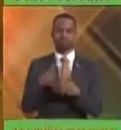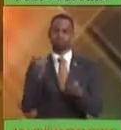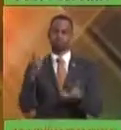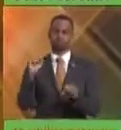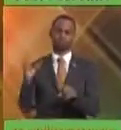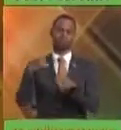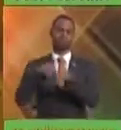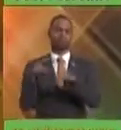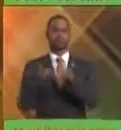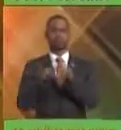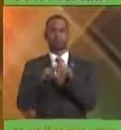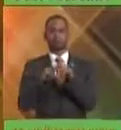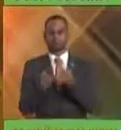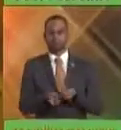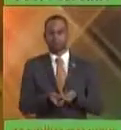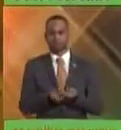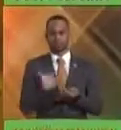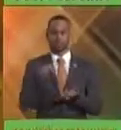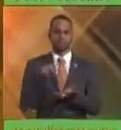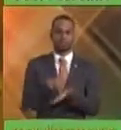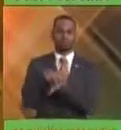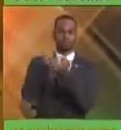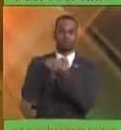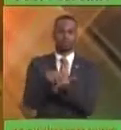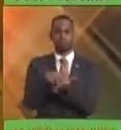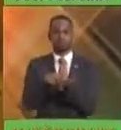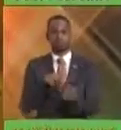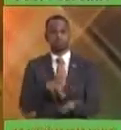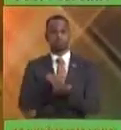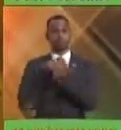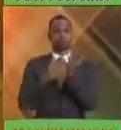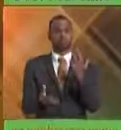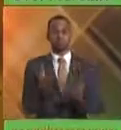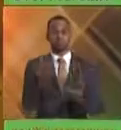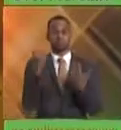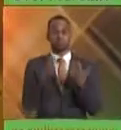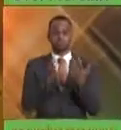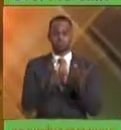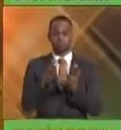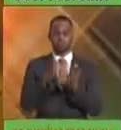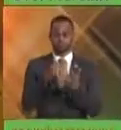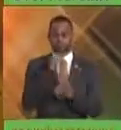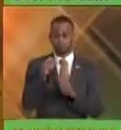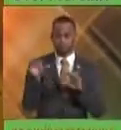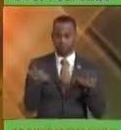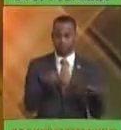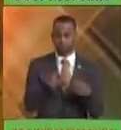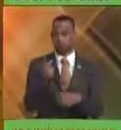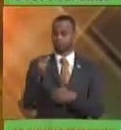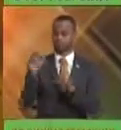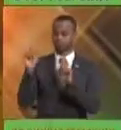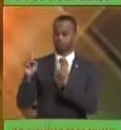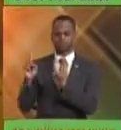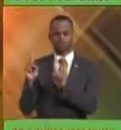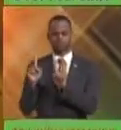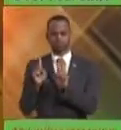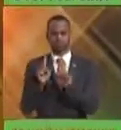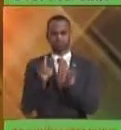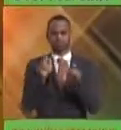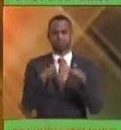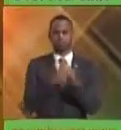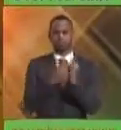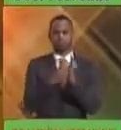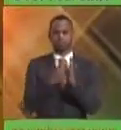los vagones del metro hay ascensores diseñados cuando el ascensor por alguna razón está fuera de servicio un oficial acompaña a la persona con discapacidad